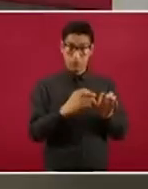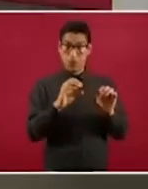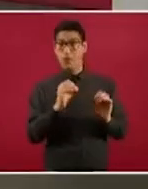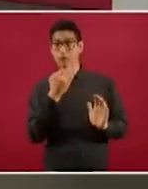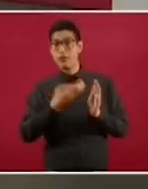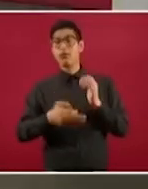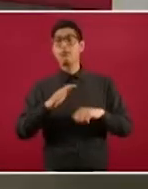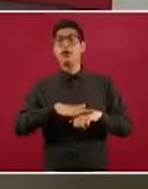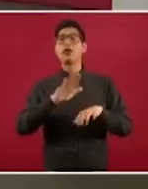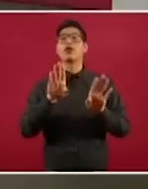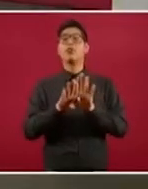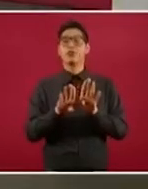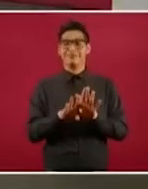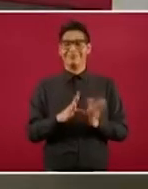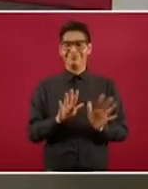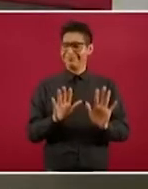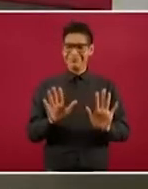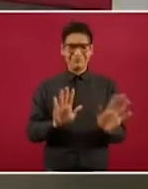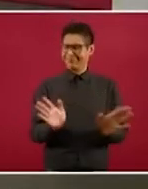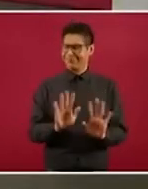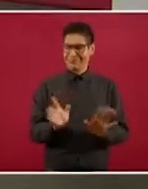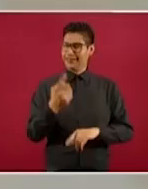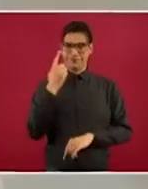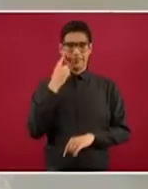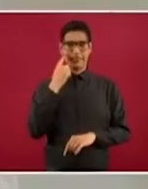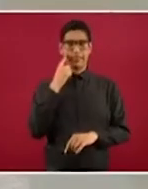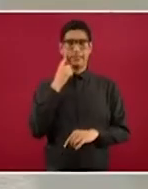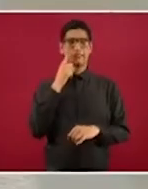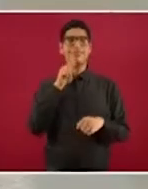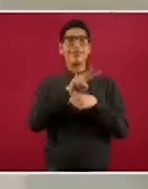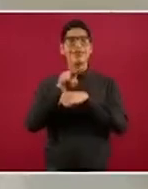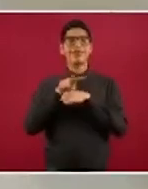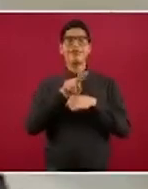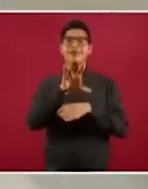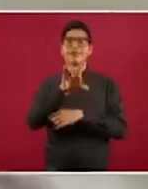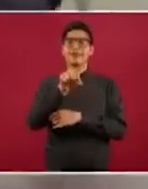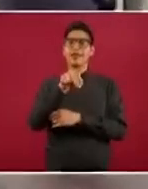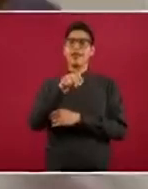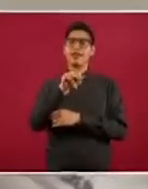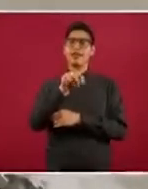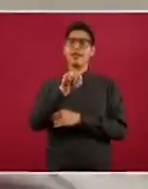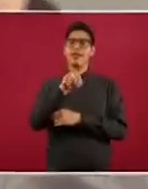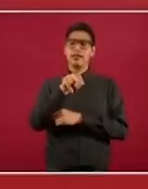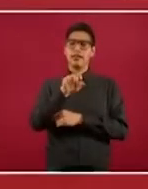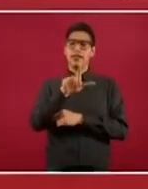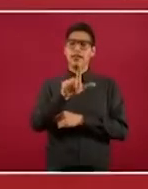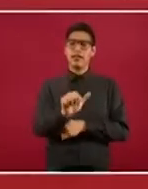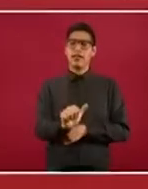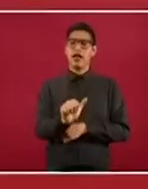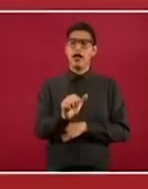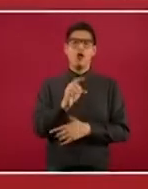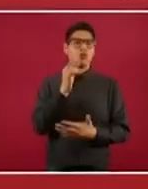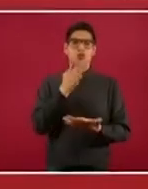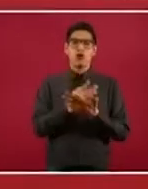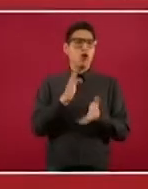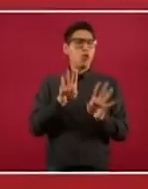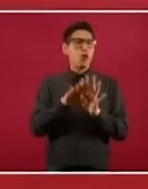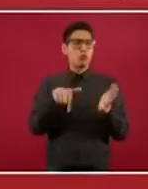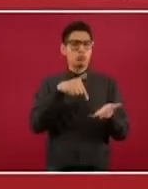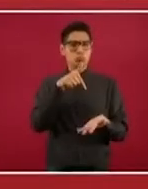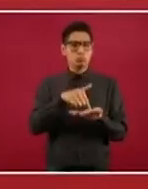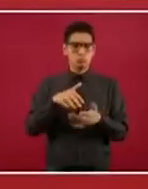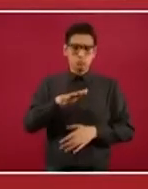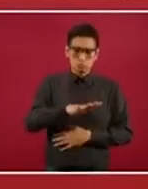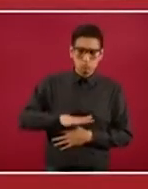Mire, la vigilancia centinela lo que hace es ver cómo se está comportando en diferentes áreas la